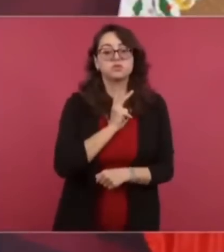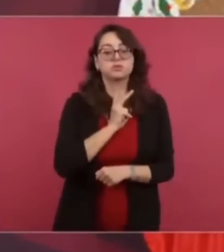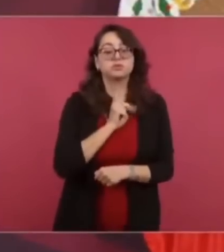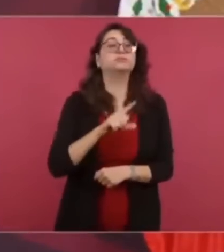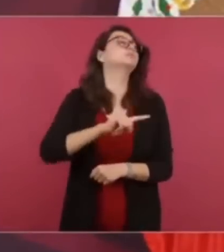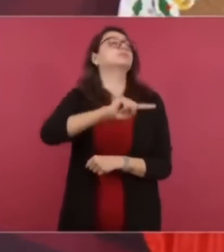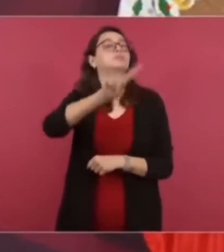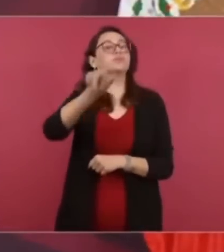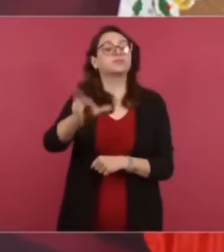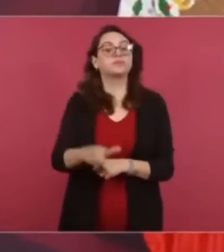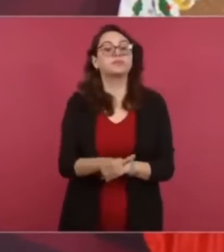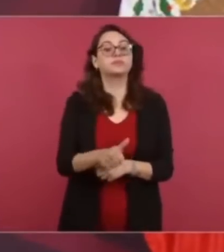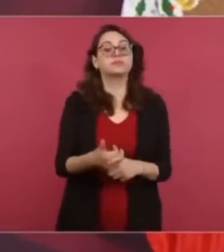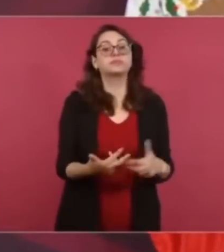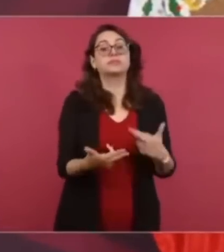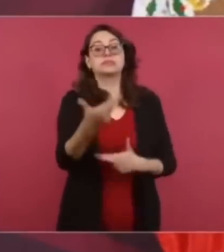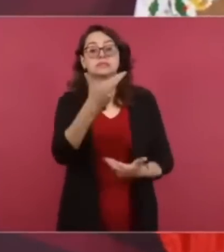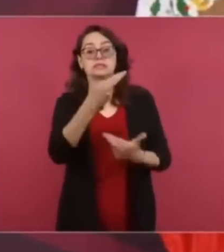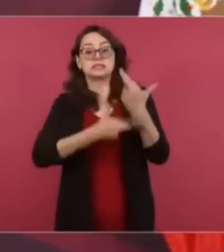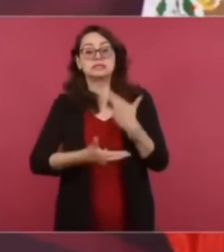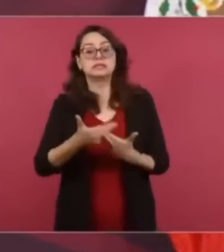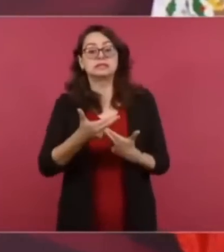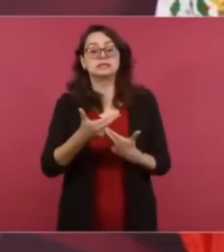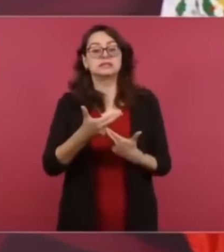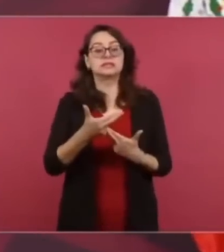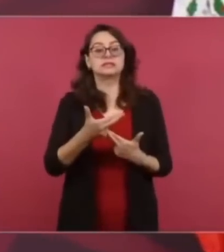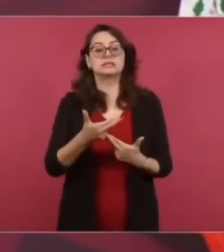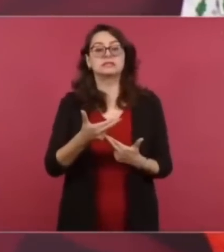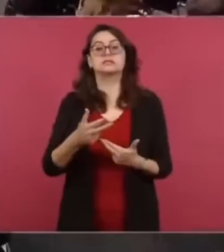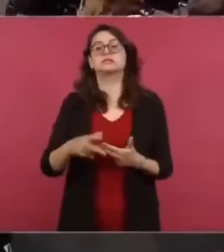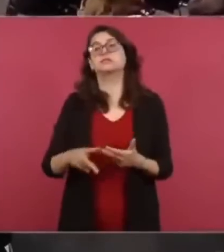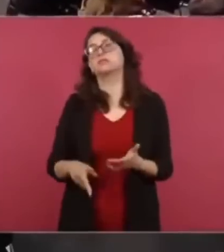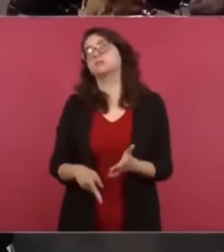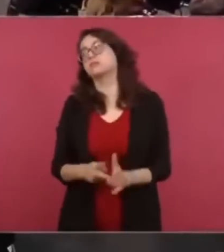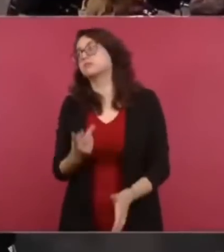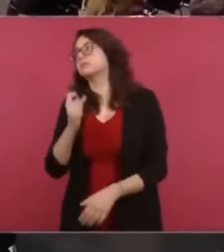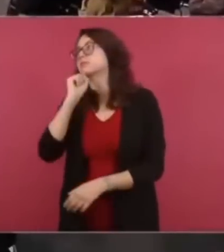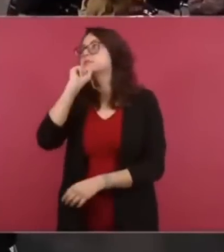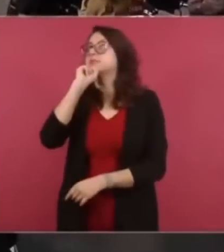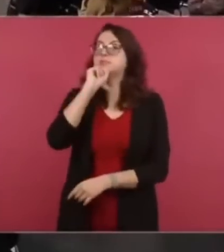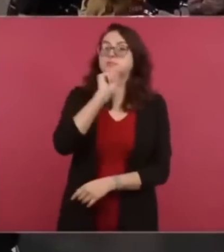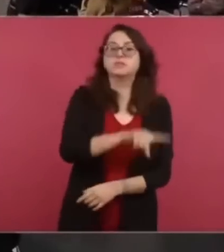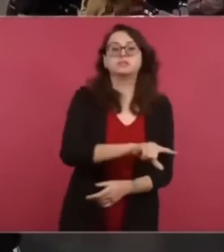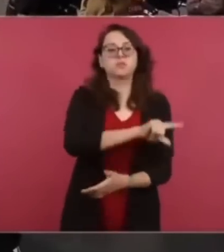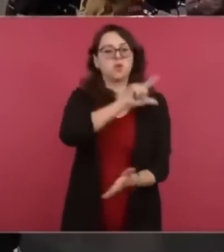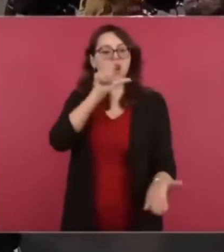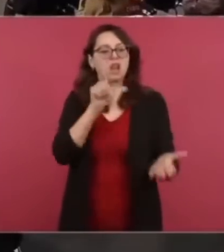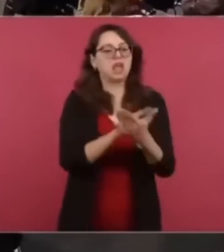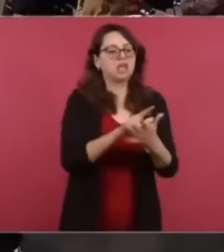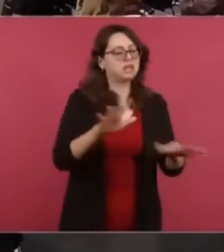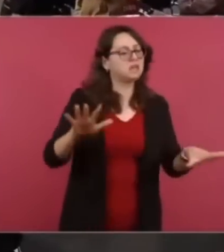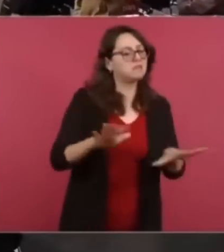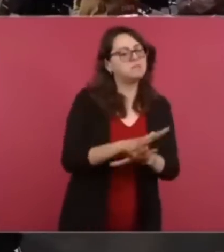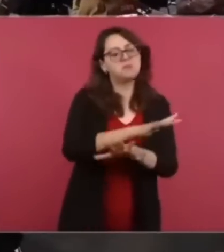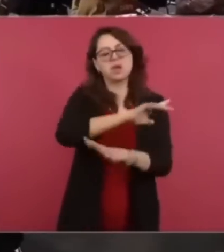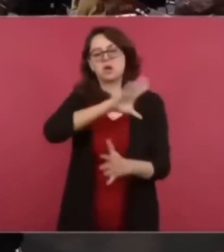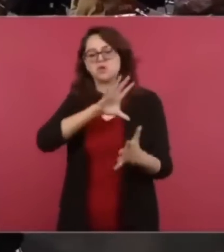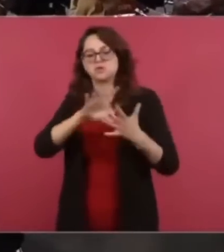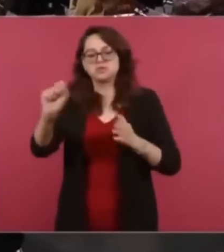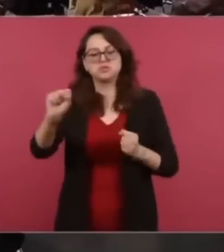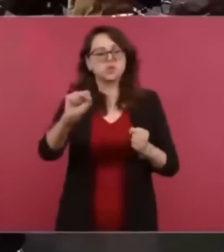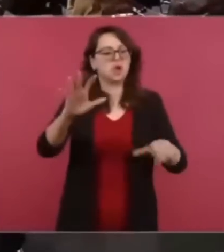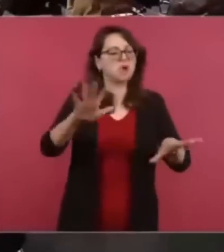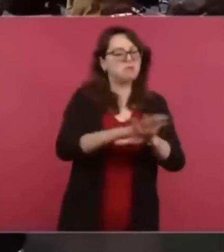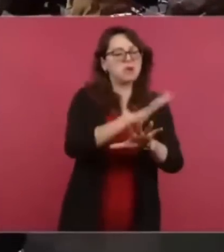pues, de nuevo, ¿no? A lo mismo, a reformar la Constitución. No